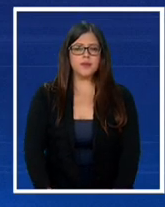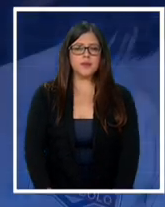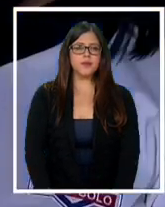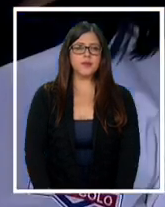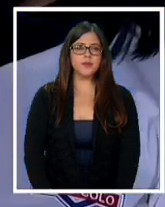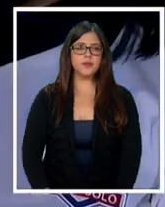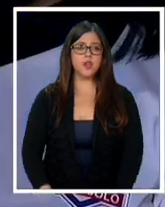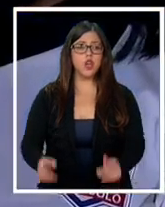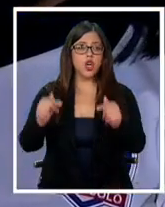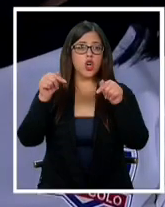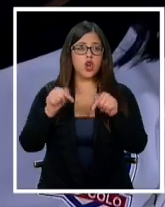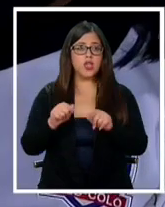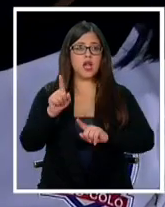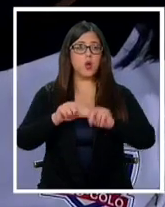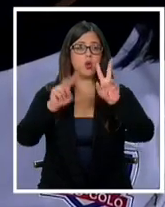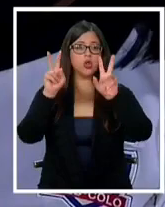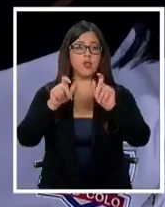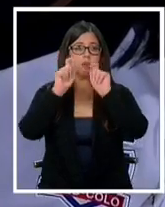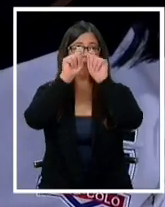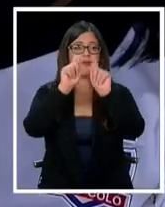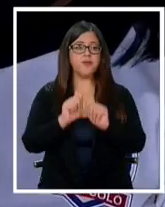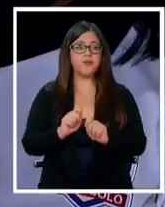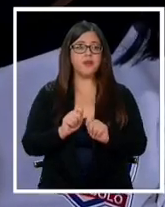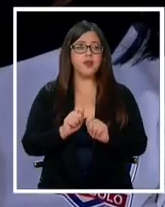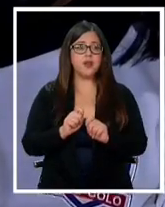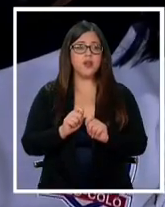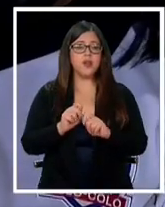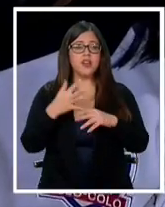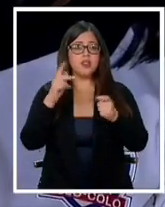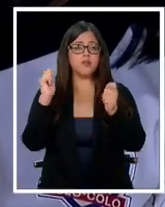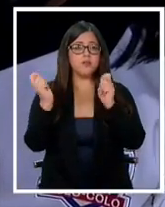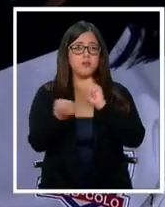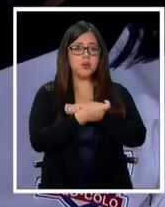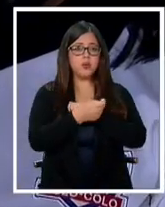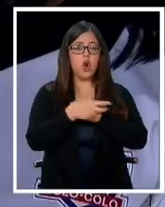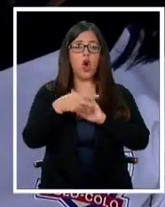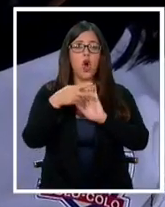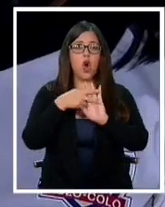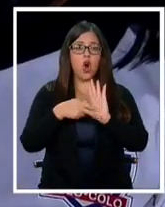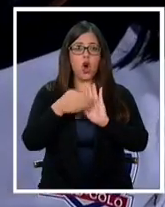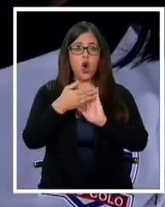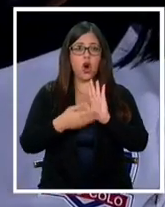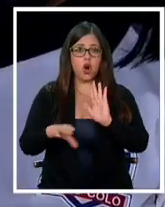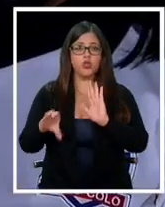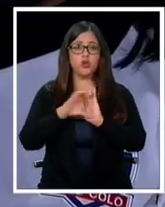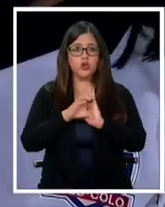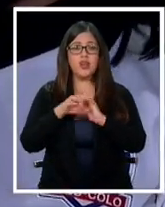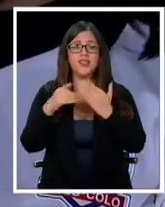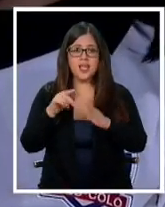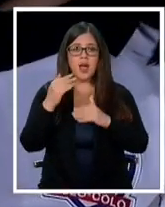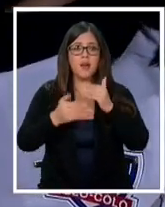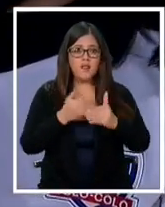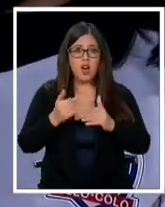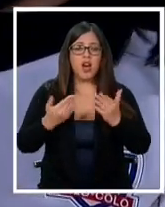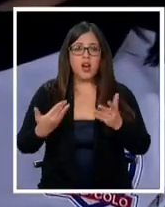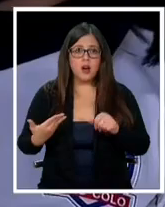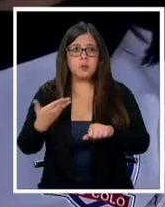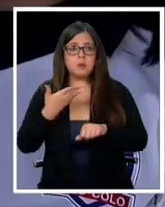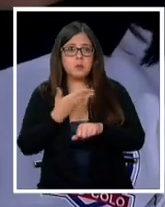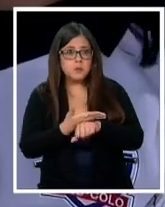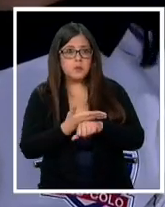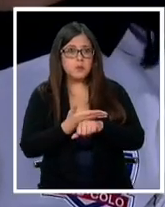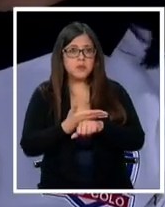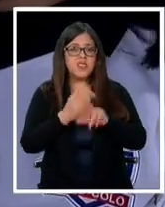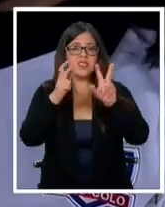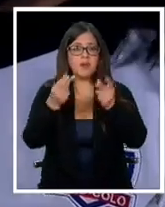hoy día aquella cosa que está en los lienzos se está transformando en norma constitucional hemos avanzado en la demanda historia que tiene